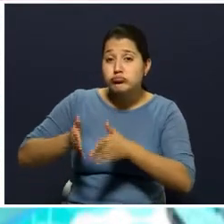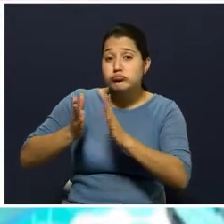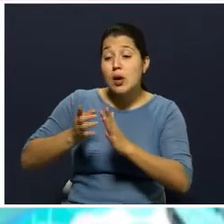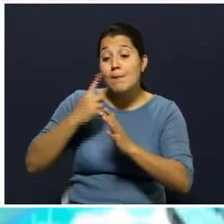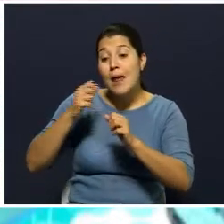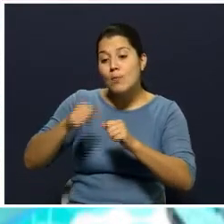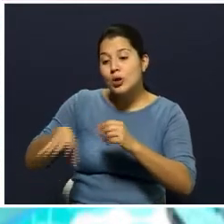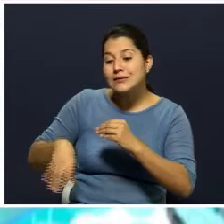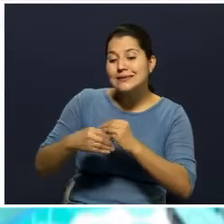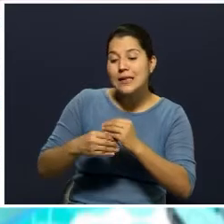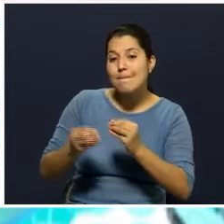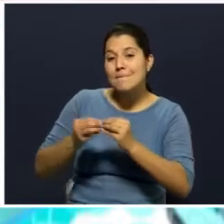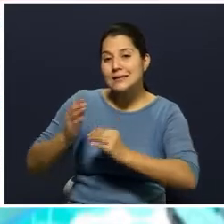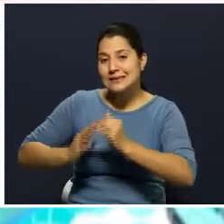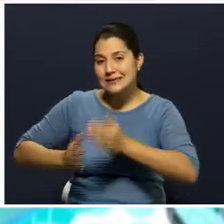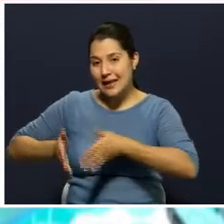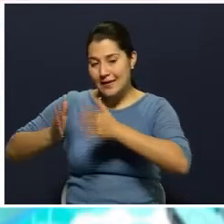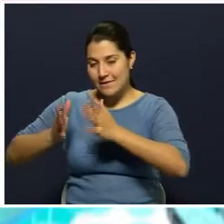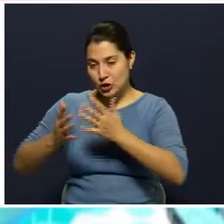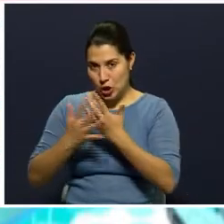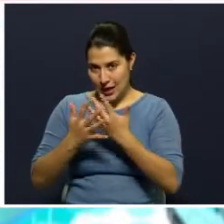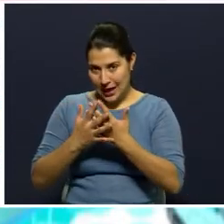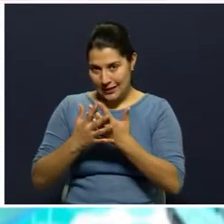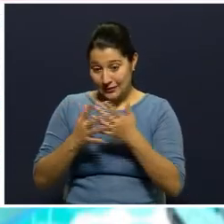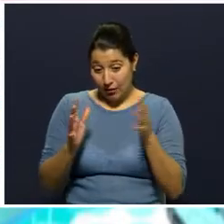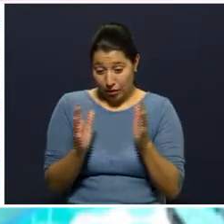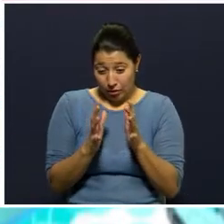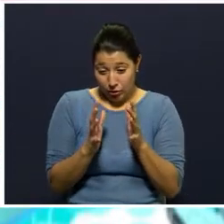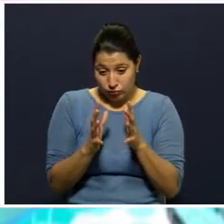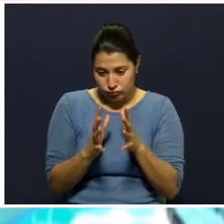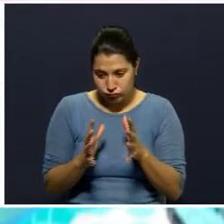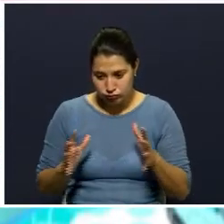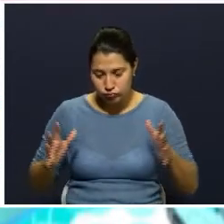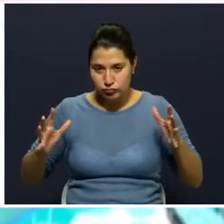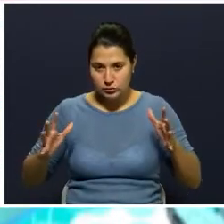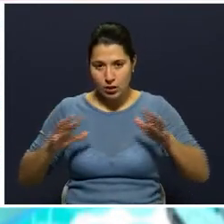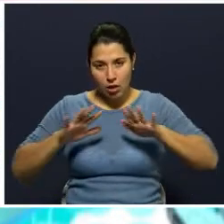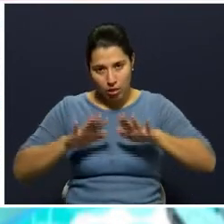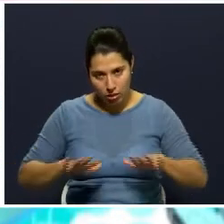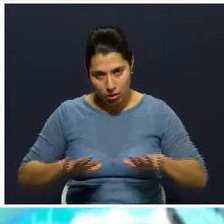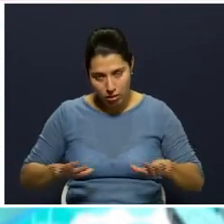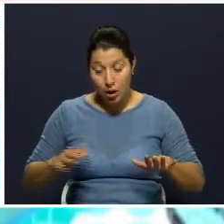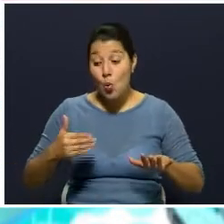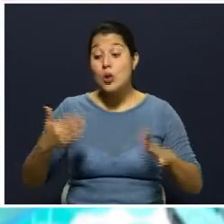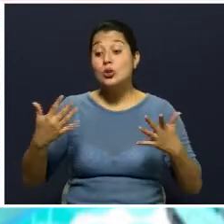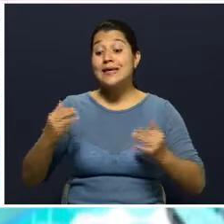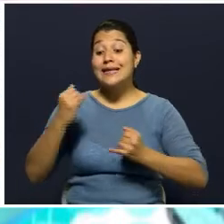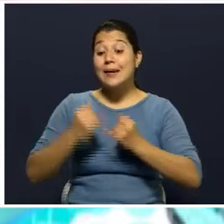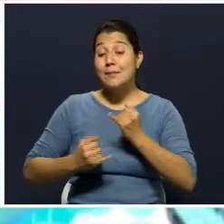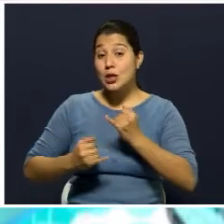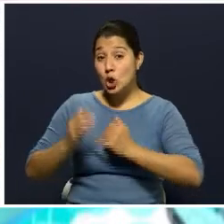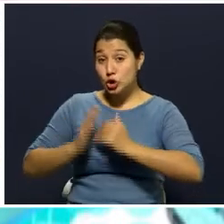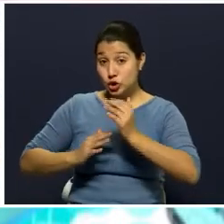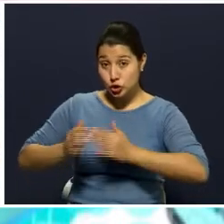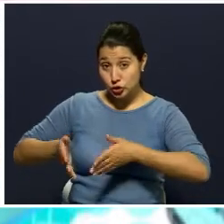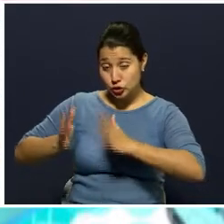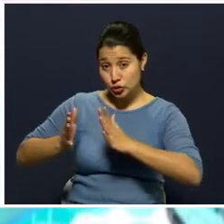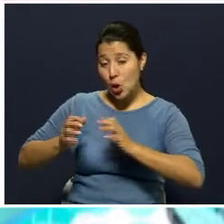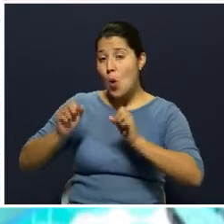espacios adicionales. Al momento que logremos terminar todos los proyectos que están ya sea en licitación o en obras, estaríamos sumándole